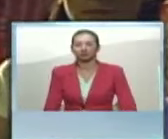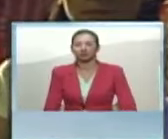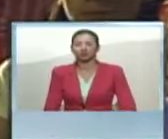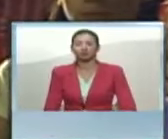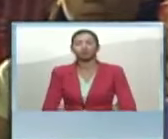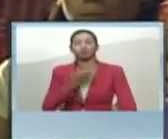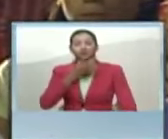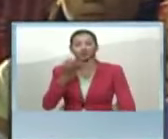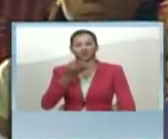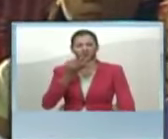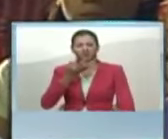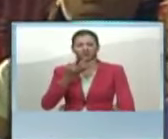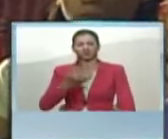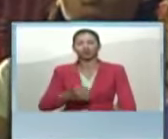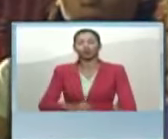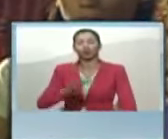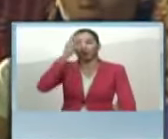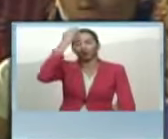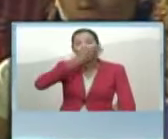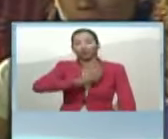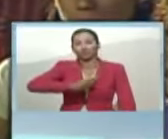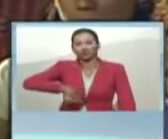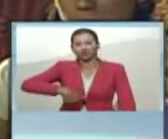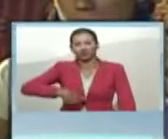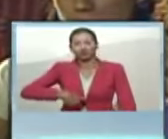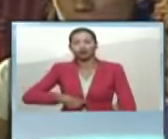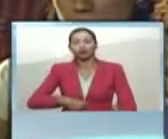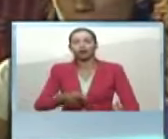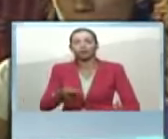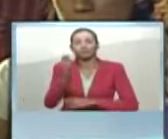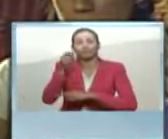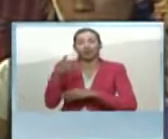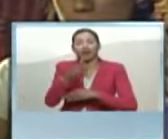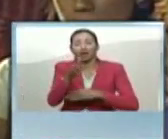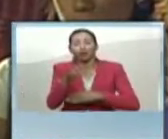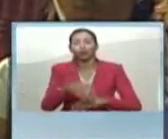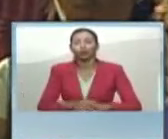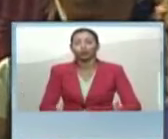realmente el Consejo Presidencial de Pescadores,